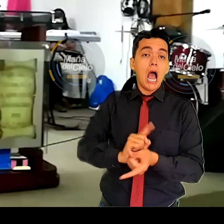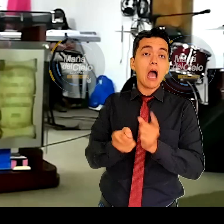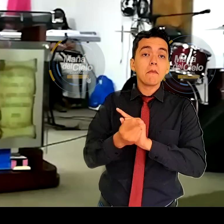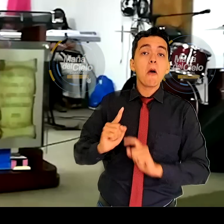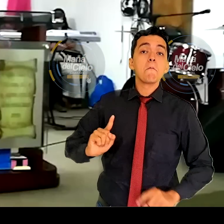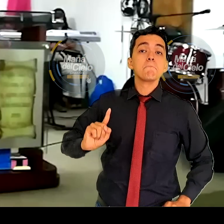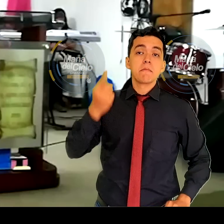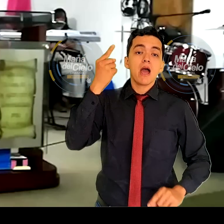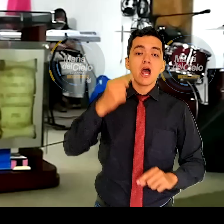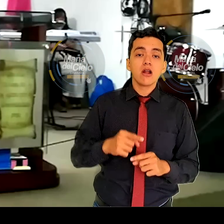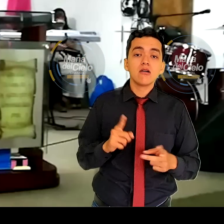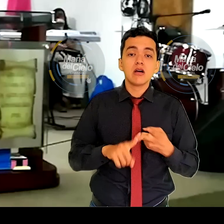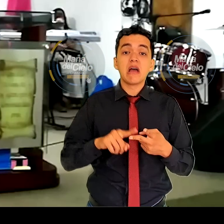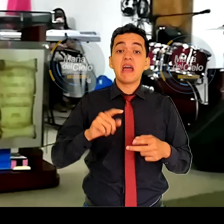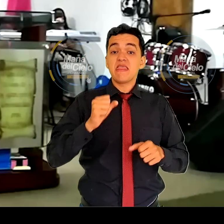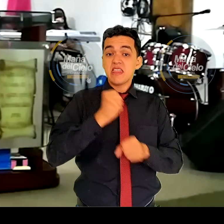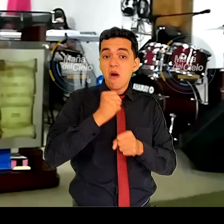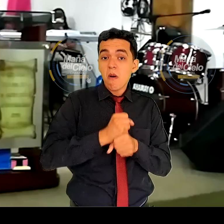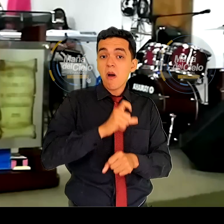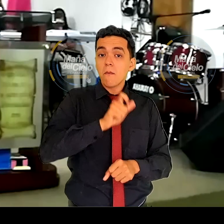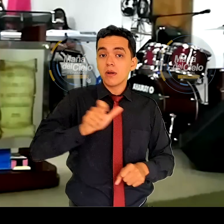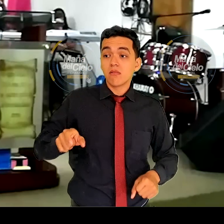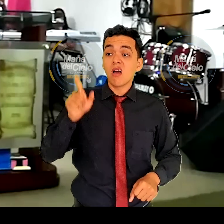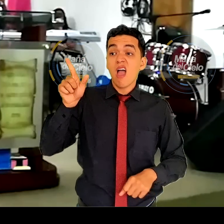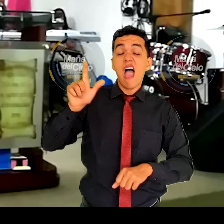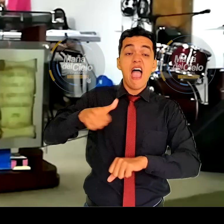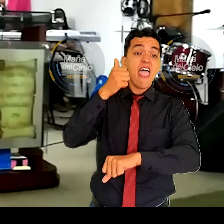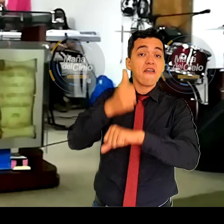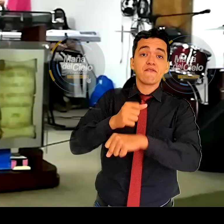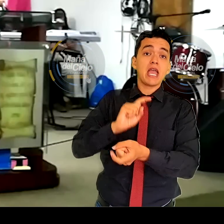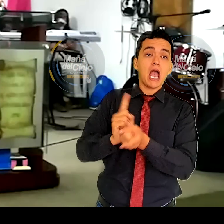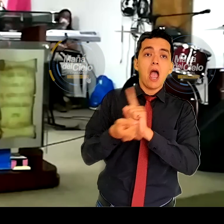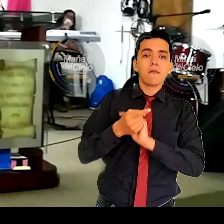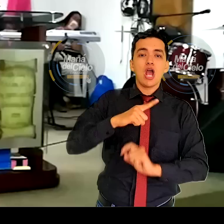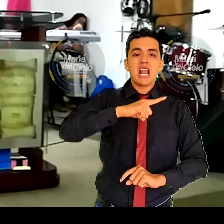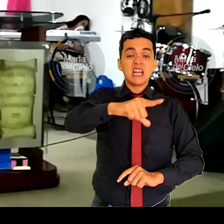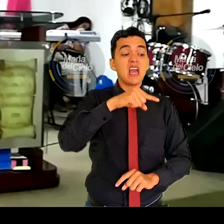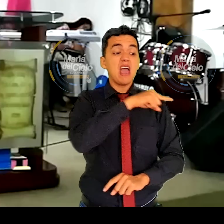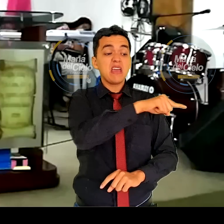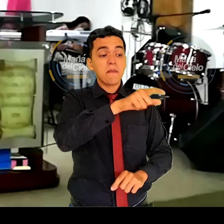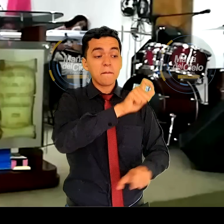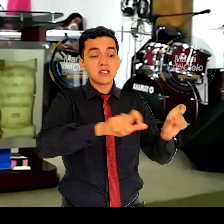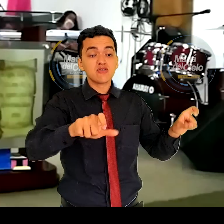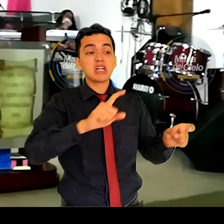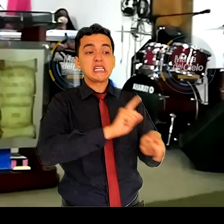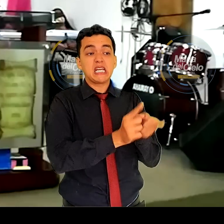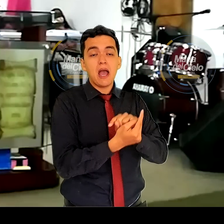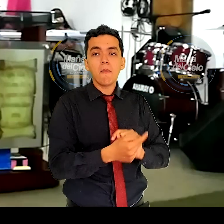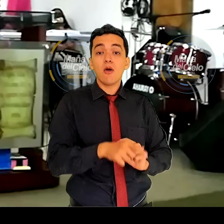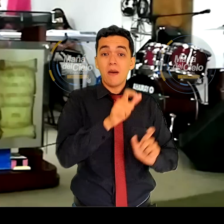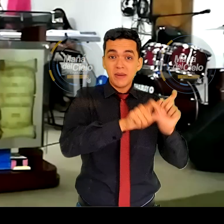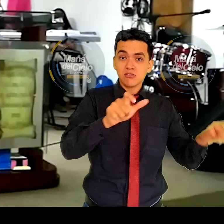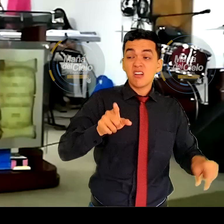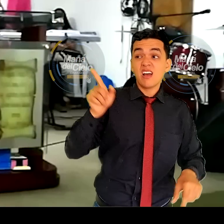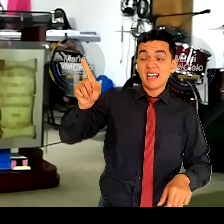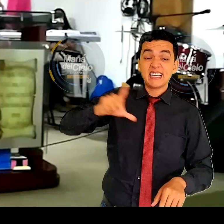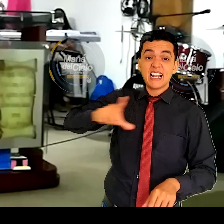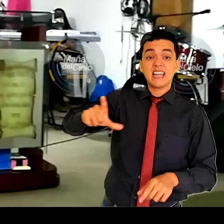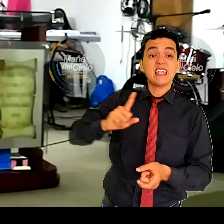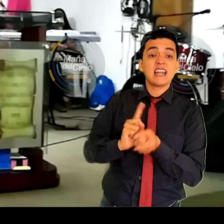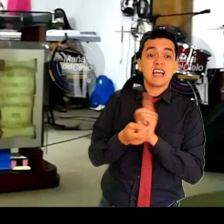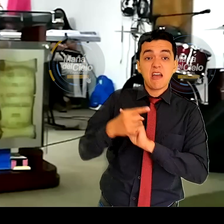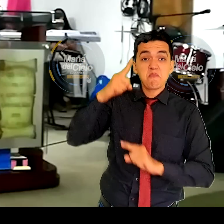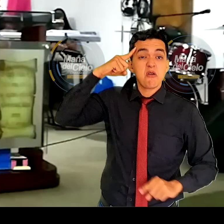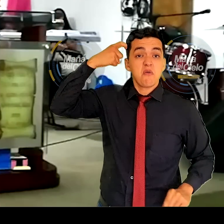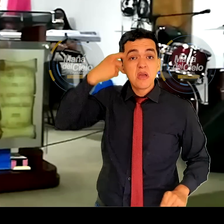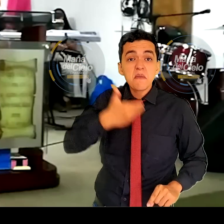los empleados que cambien los jefes, los líderes que cambie la gente que cambie los líderes. Y todo el mundo anda buscando a ver